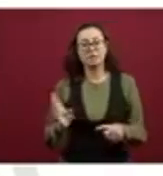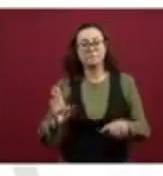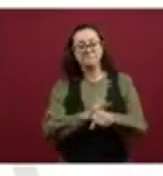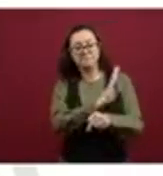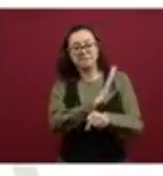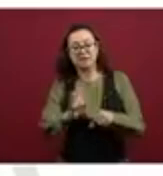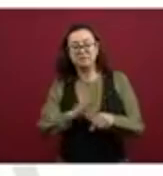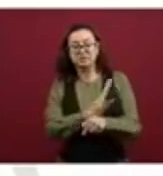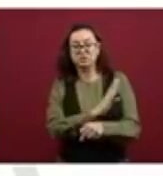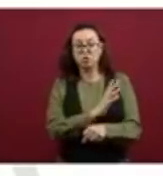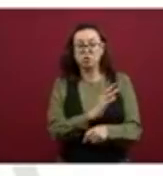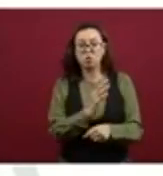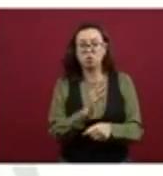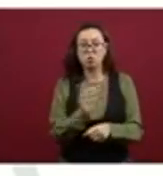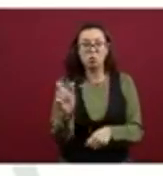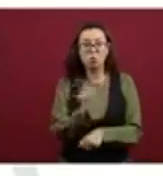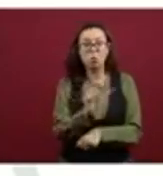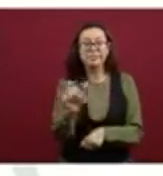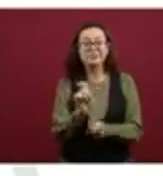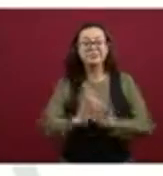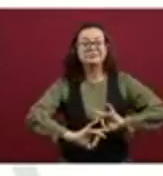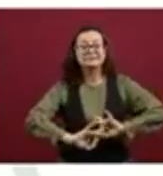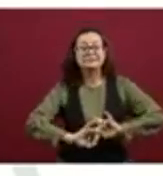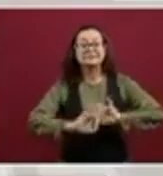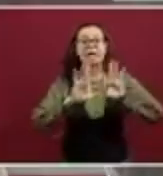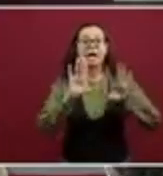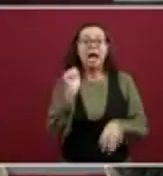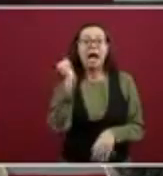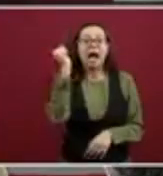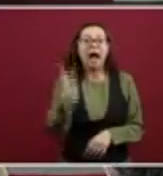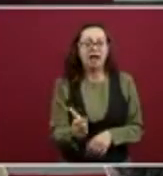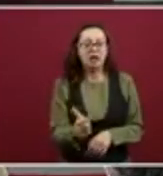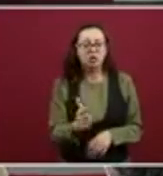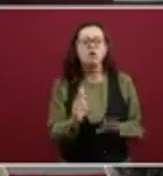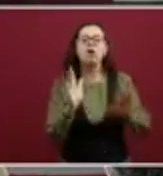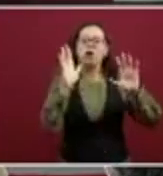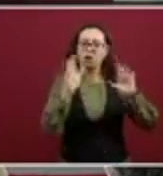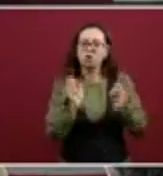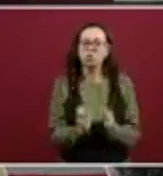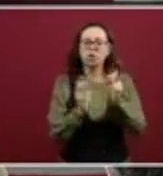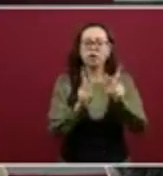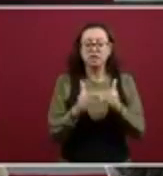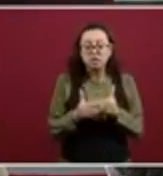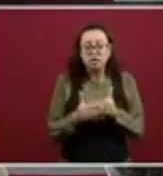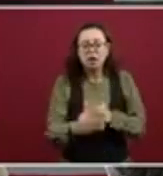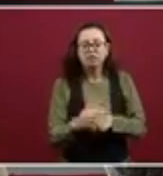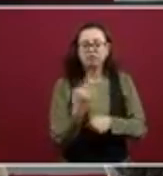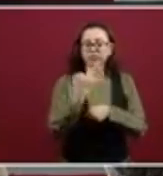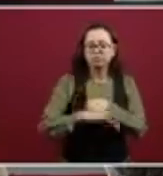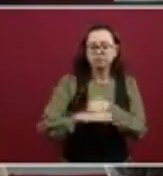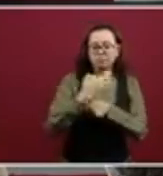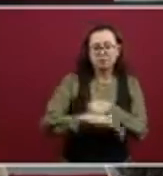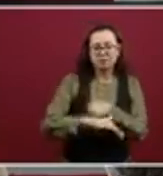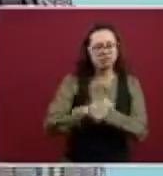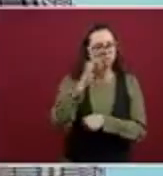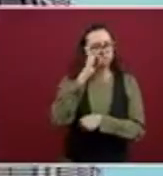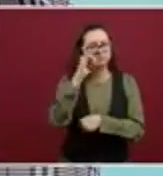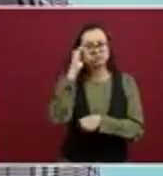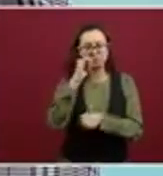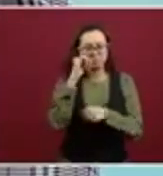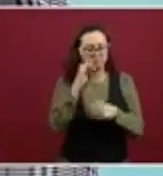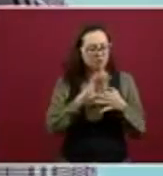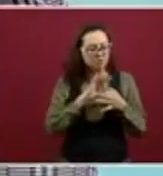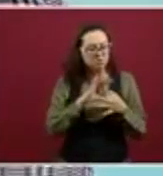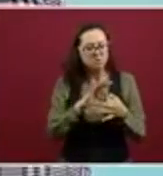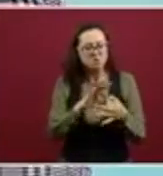ser extraordinario, debidamente justificado y temporal, proporcional y siempre de acuerdo a la coyuntura. Pero